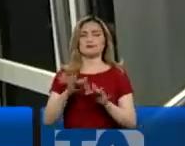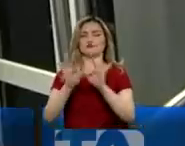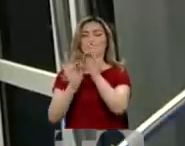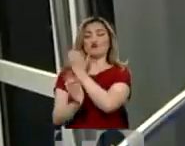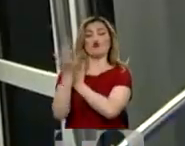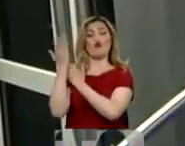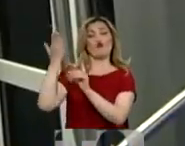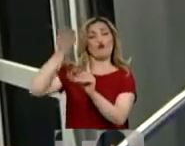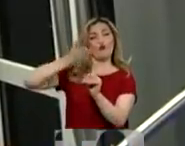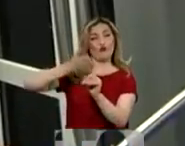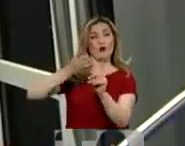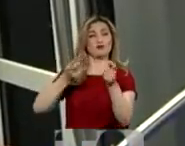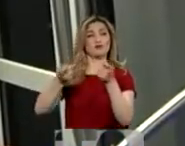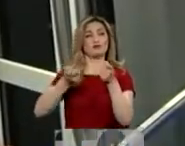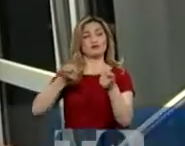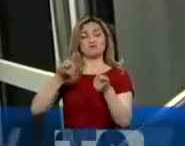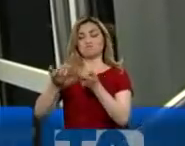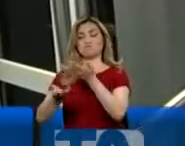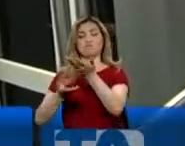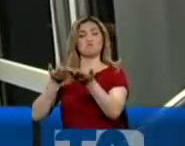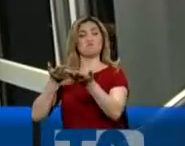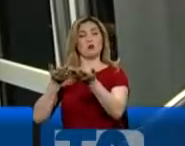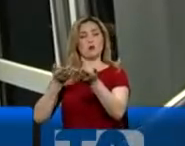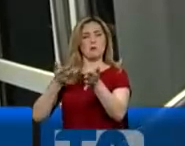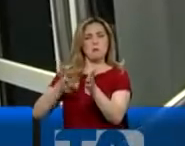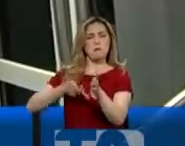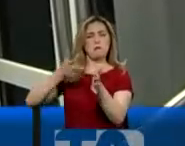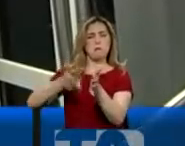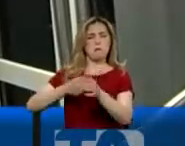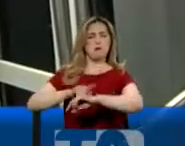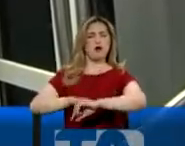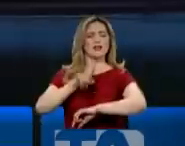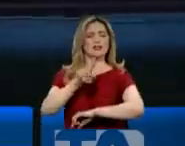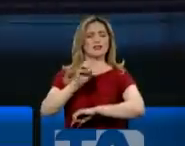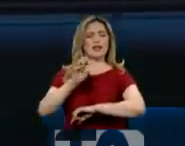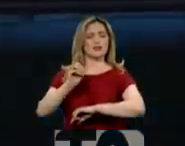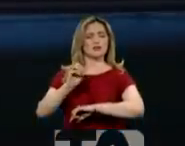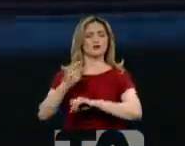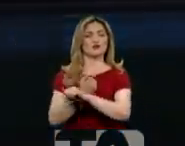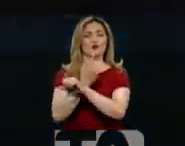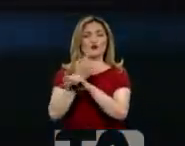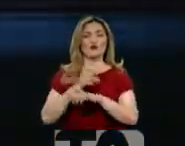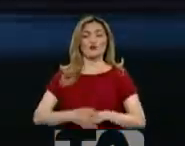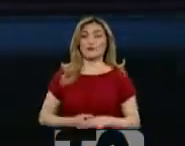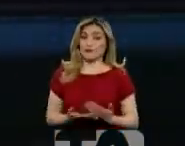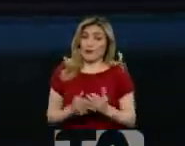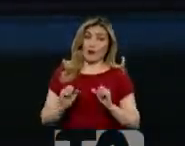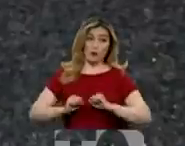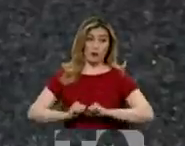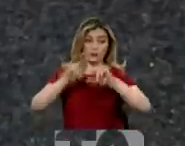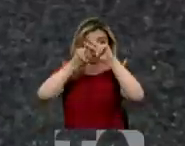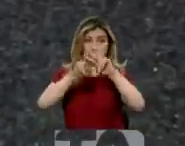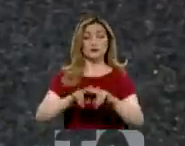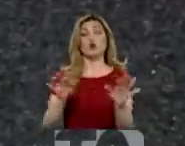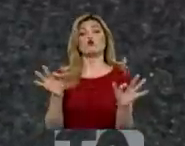la meta es probar en operación comercial que indica una velocidad máxima de 100 kilómetros por hora con este movimiento se puede constatar